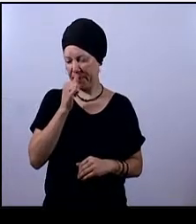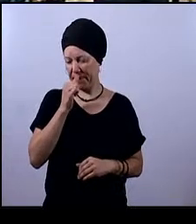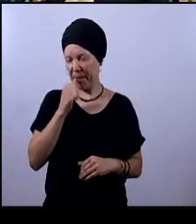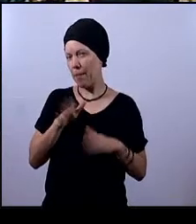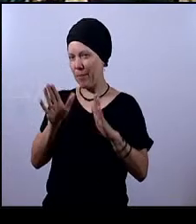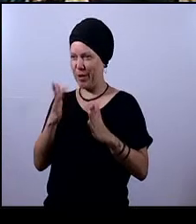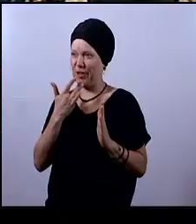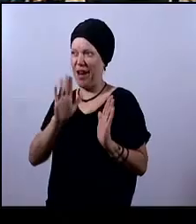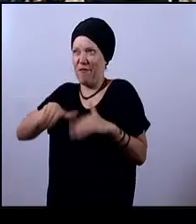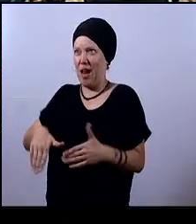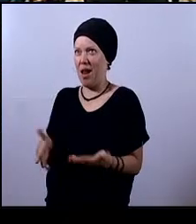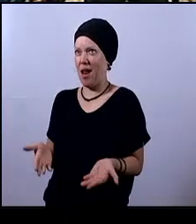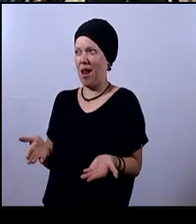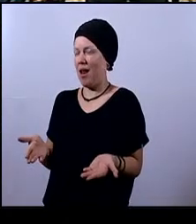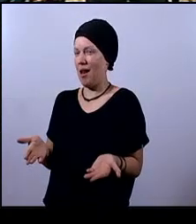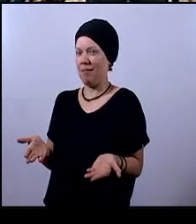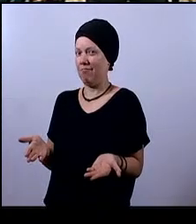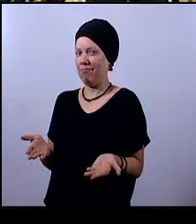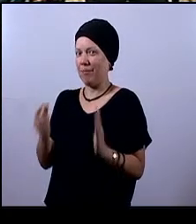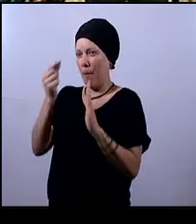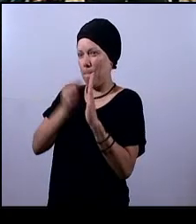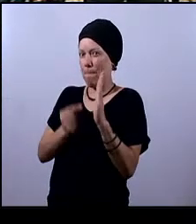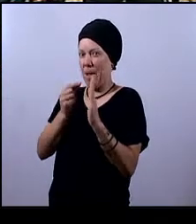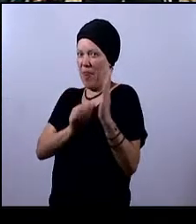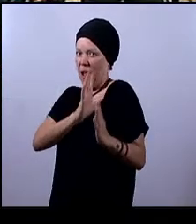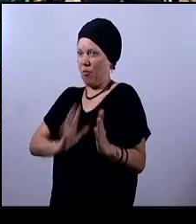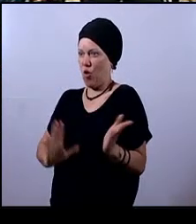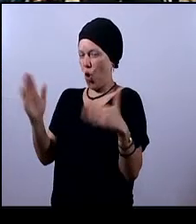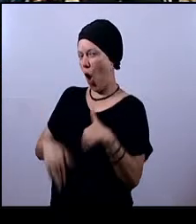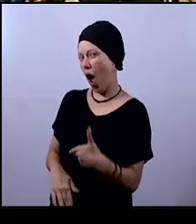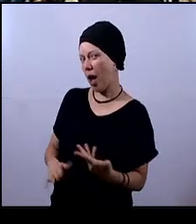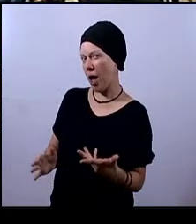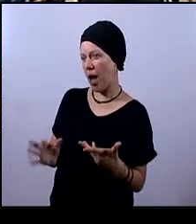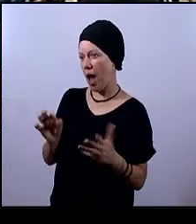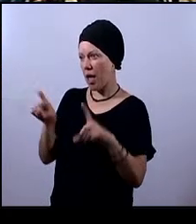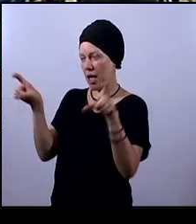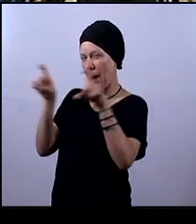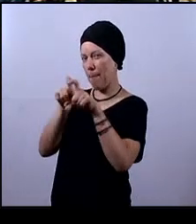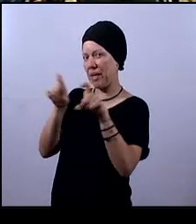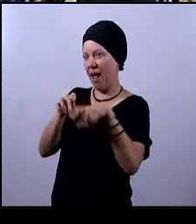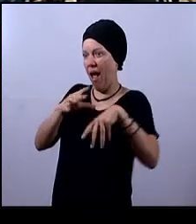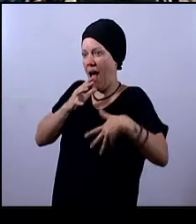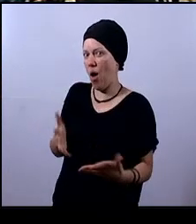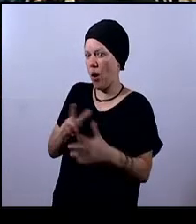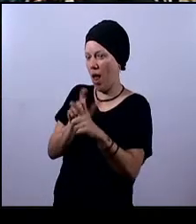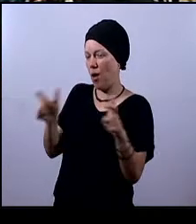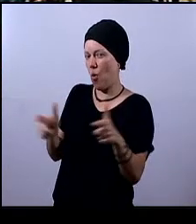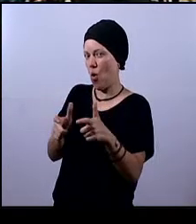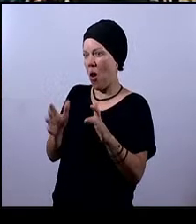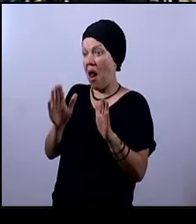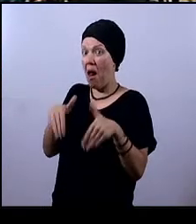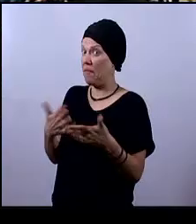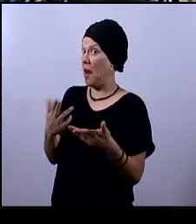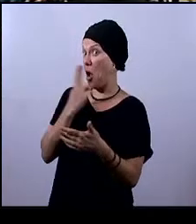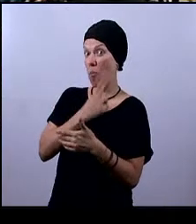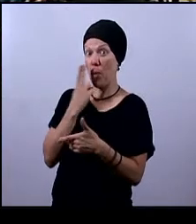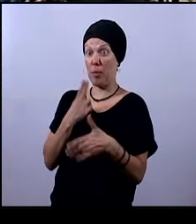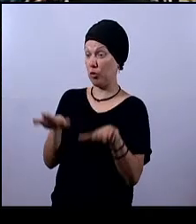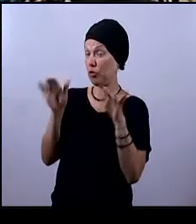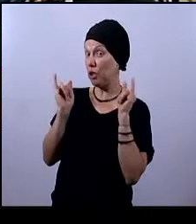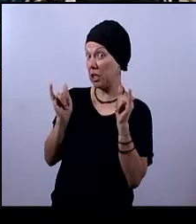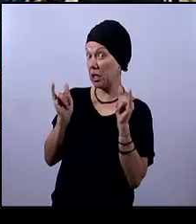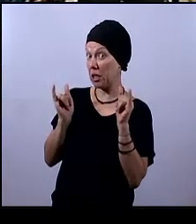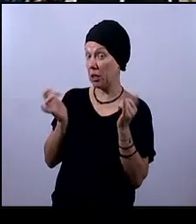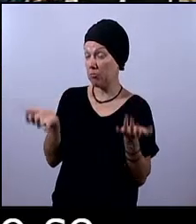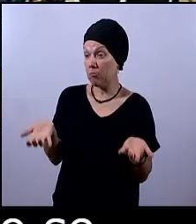Pero si finalmente no se decretan medidas cautelares y desde las empresas que ahora mismo están reunidas no se comprometen a